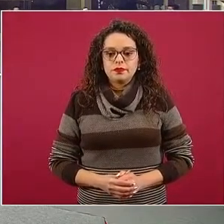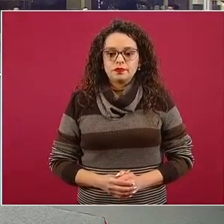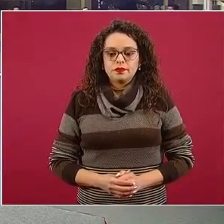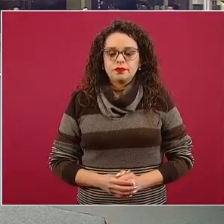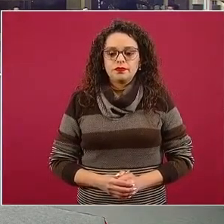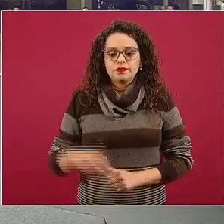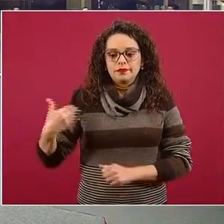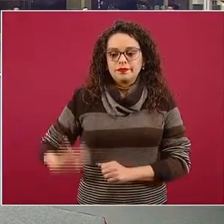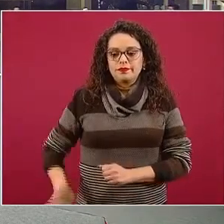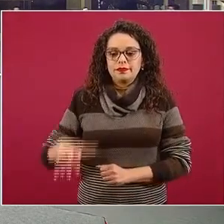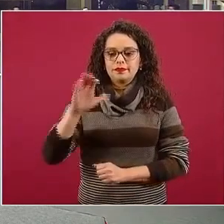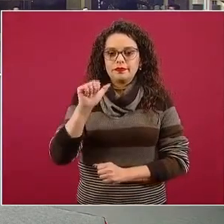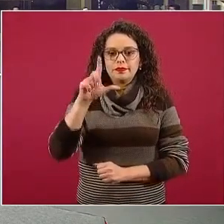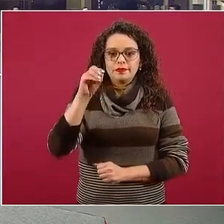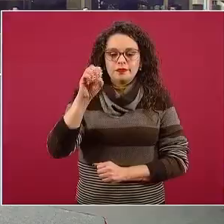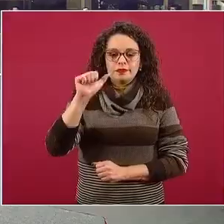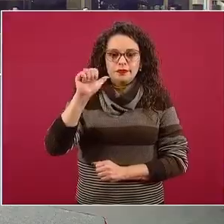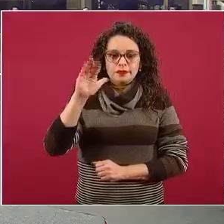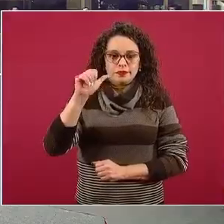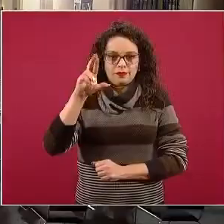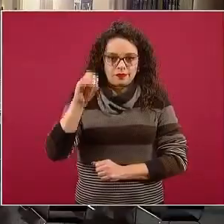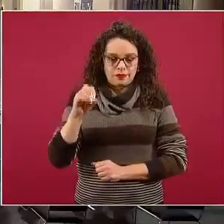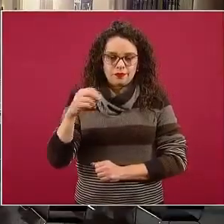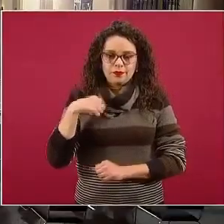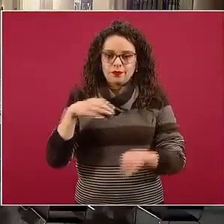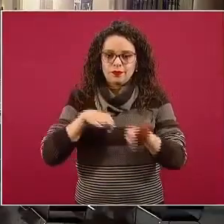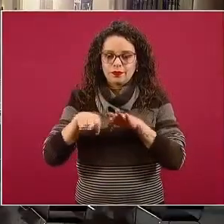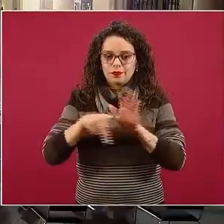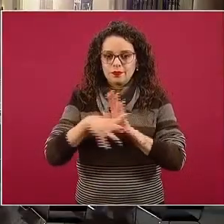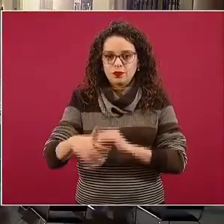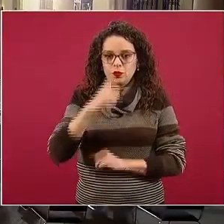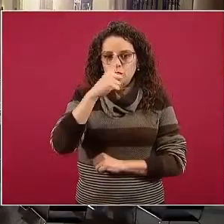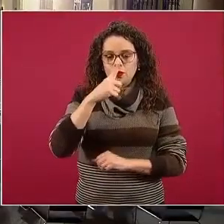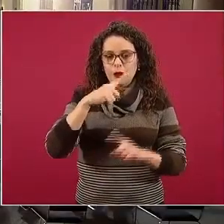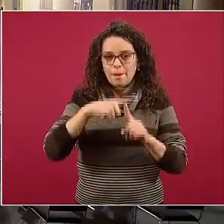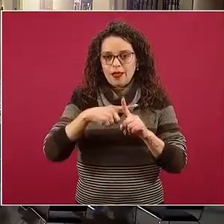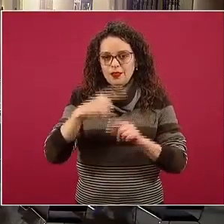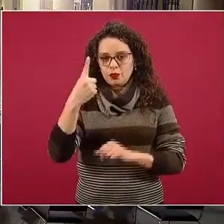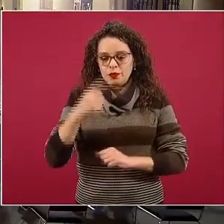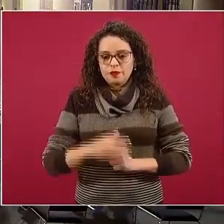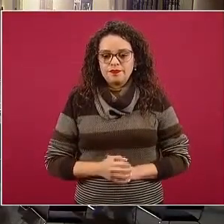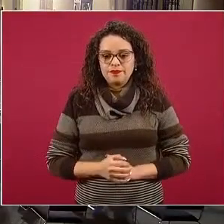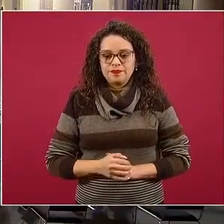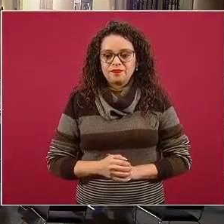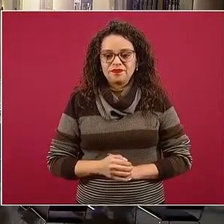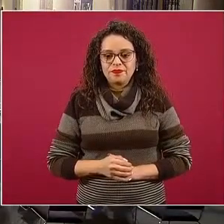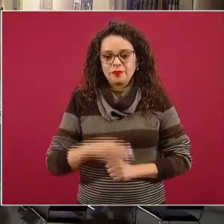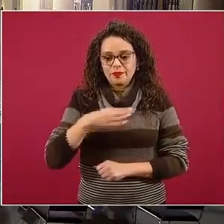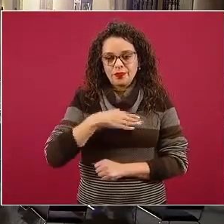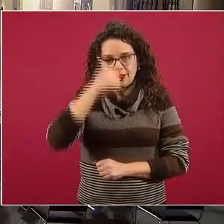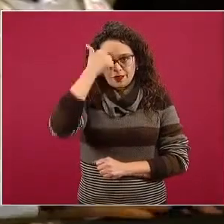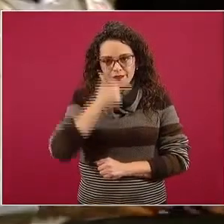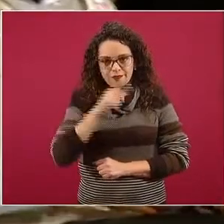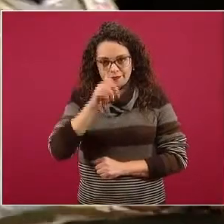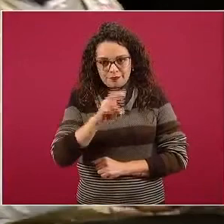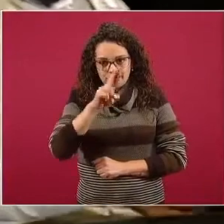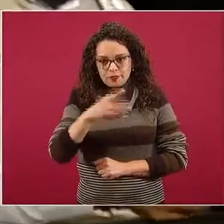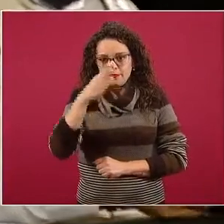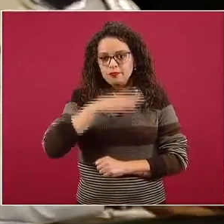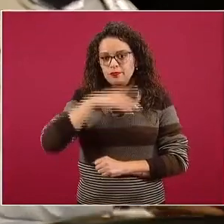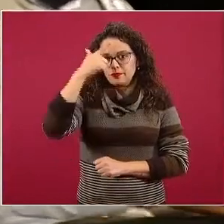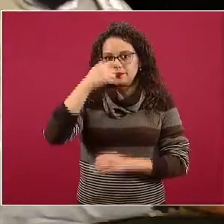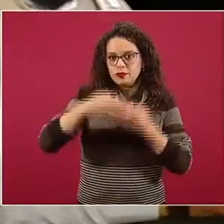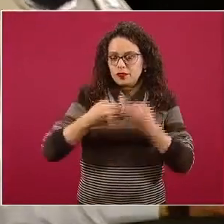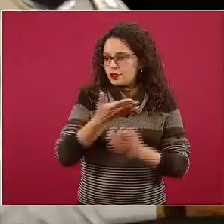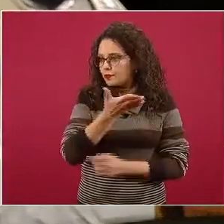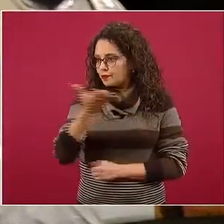Carlos Avaroa, del 1+1. Buenas noches, doctor Gatell, buenas noches, doctora Lomía, buenas noches, invitados. Doctor, disculpe una pregunta.